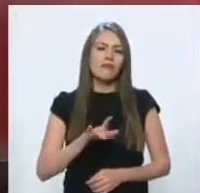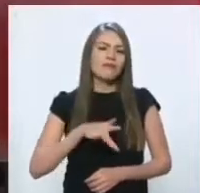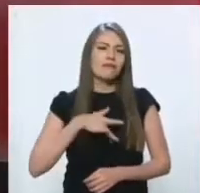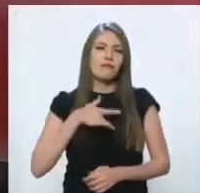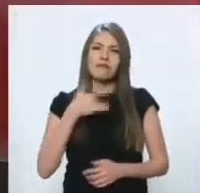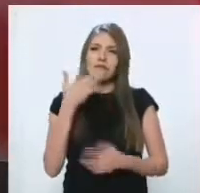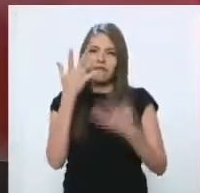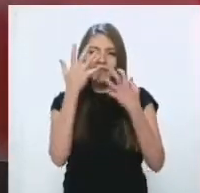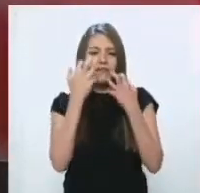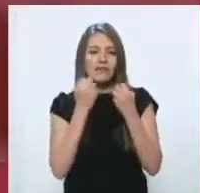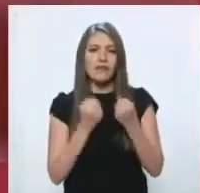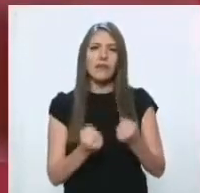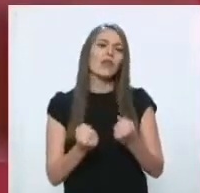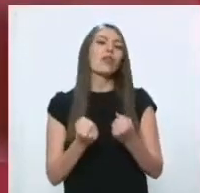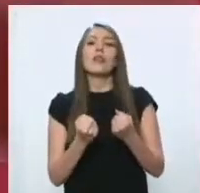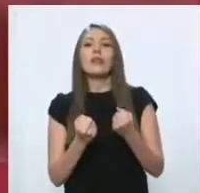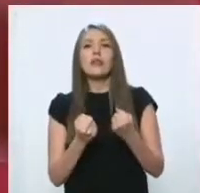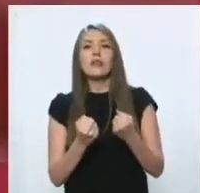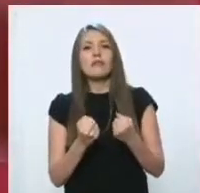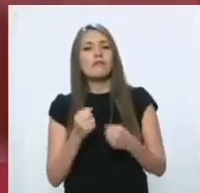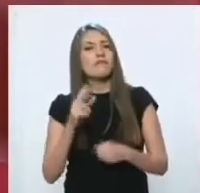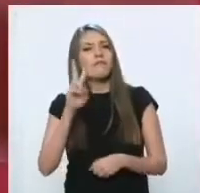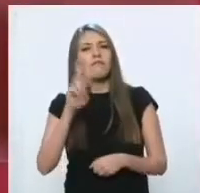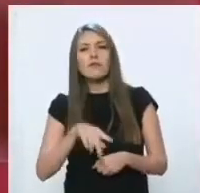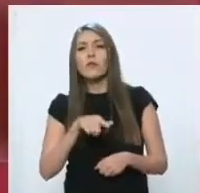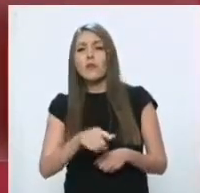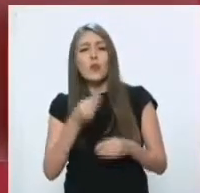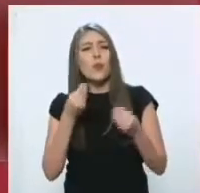Considero que fue lo más triste